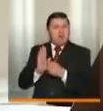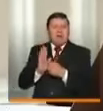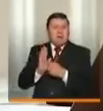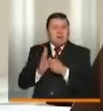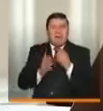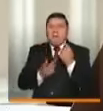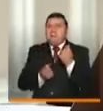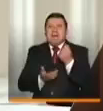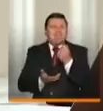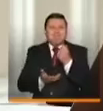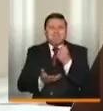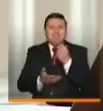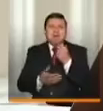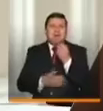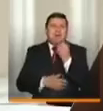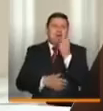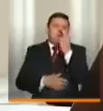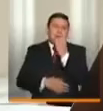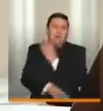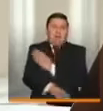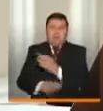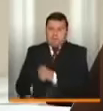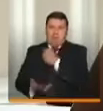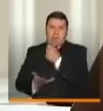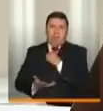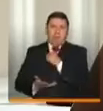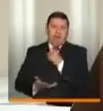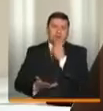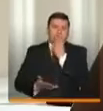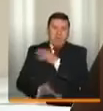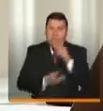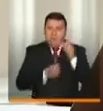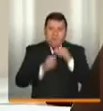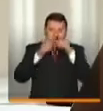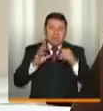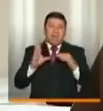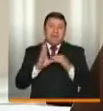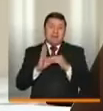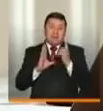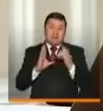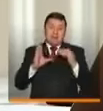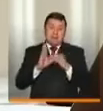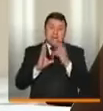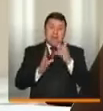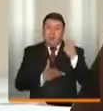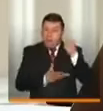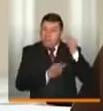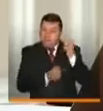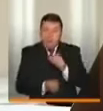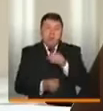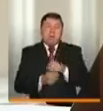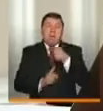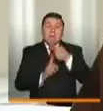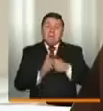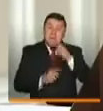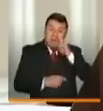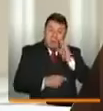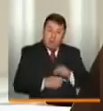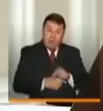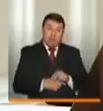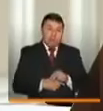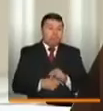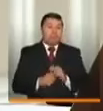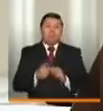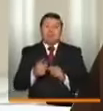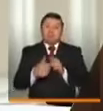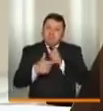de financiación por más de 2 billones de pesos. Para el estrato 1 y 2 hemos extendido al mes de junio, que se le